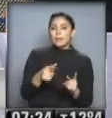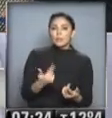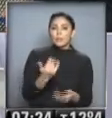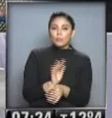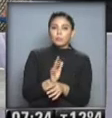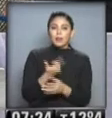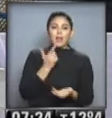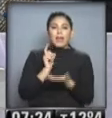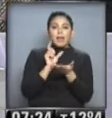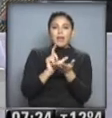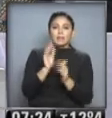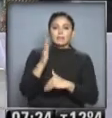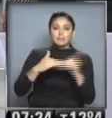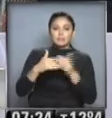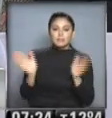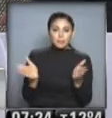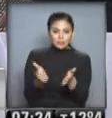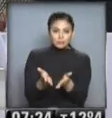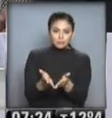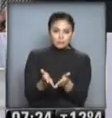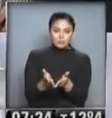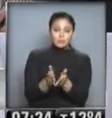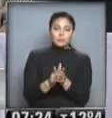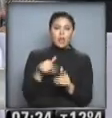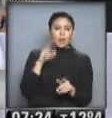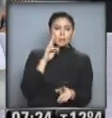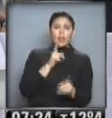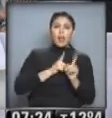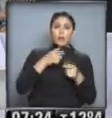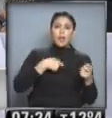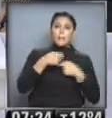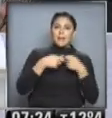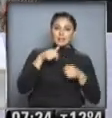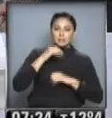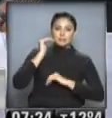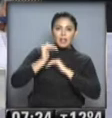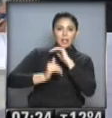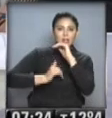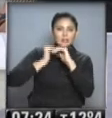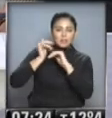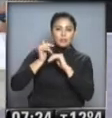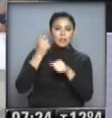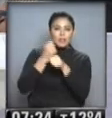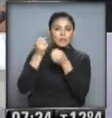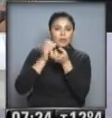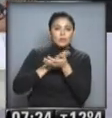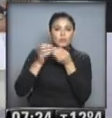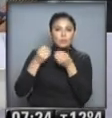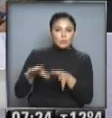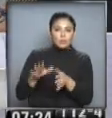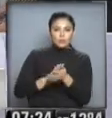inversión inmobiliaria, por eso estamos viendo que algunas empresas desarrolladoras de emprendimientos